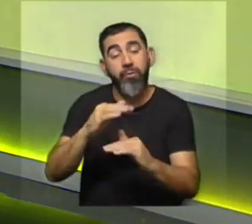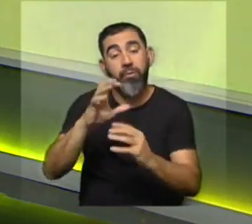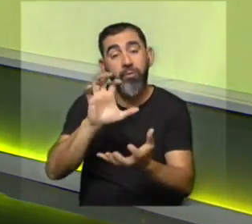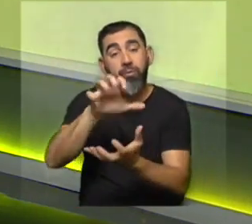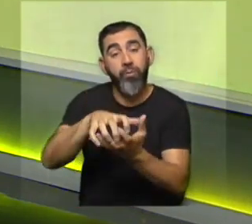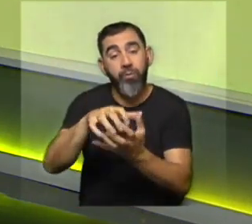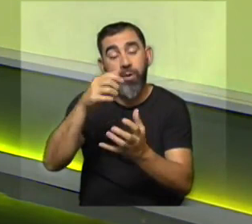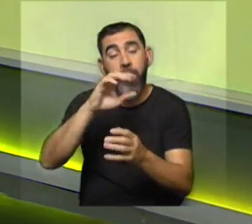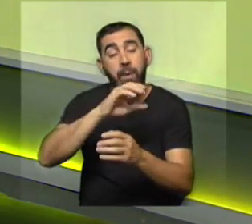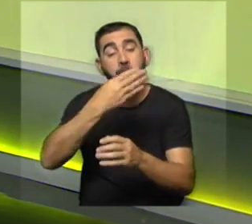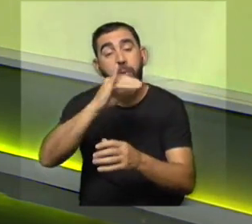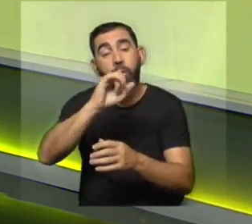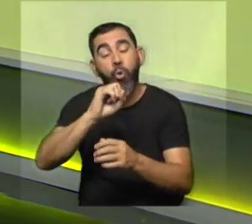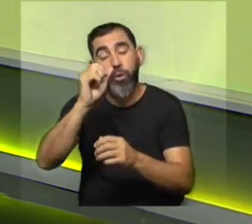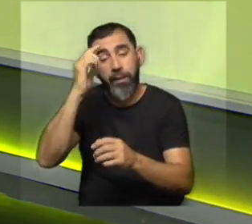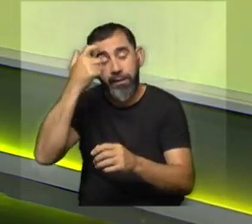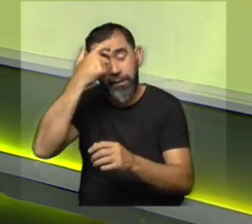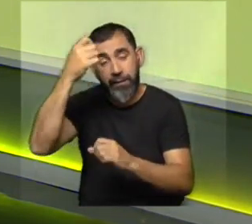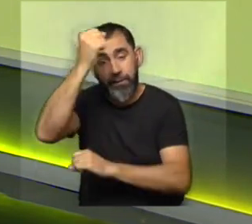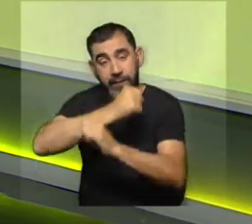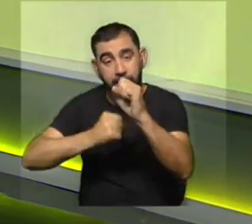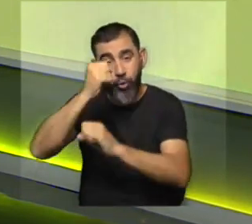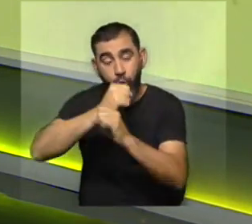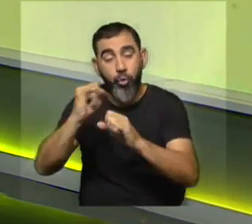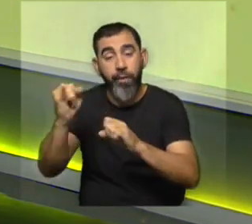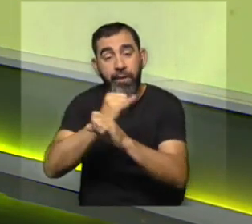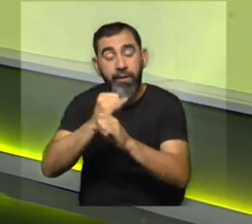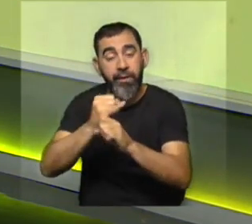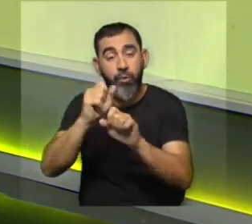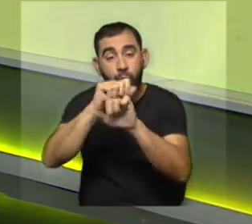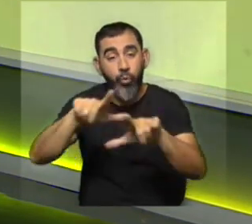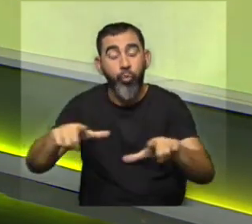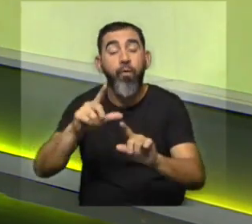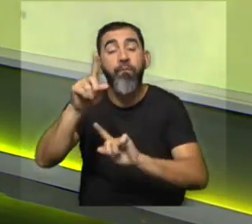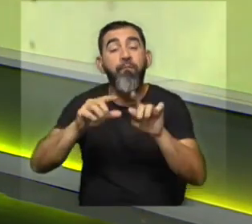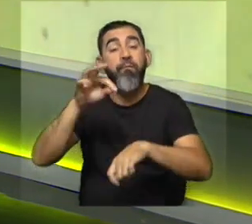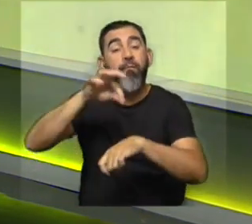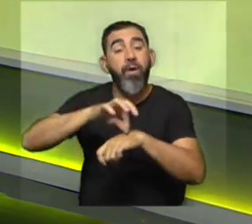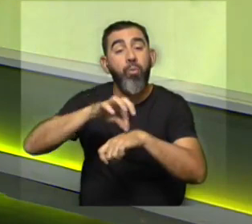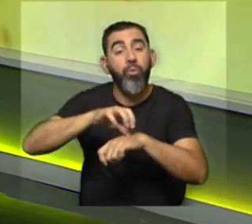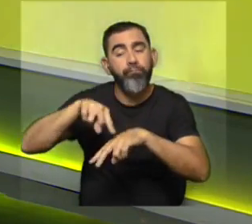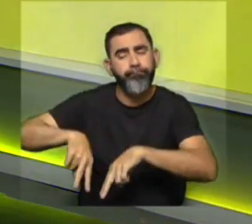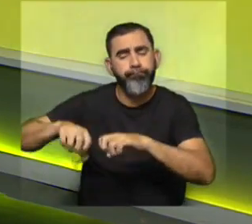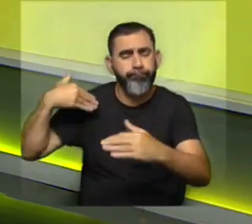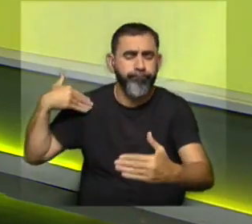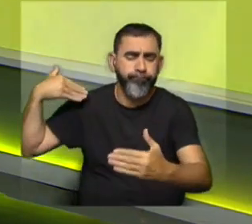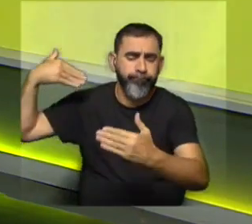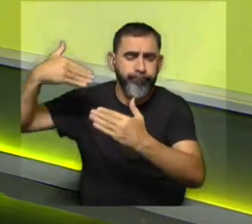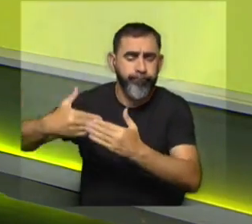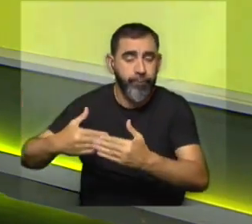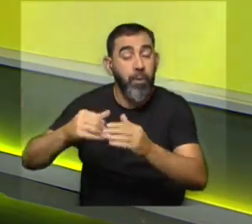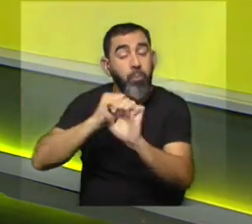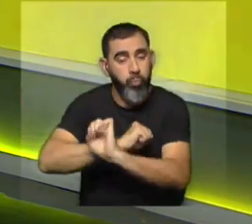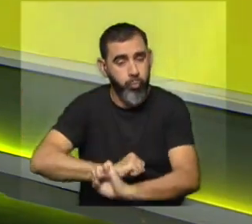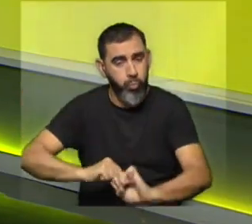Desarrollo Biotecnológico del Instituto de Higiene, un área de Facultad de Medicina. Se viene estudiando desde hace tiempo el